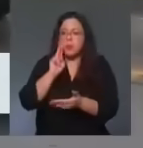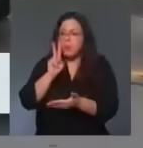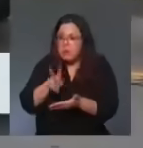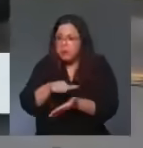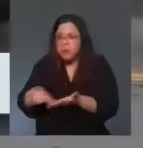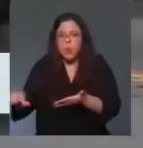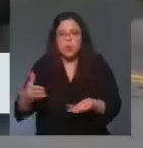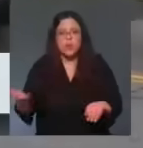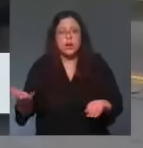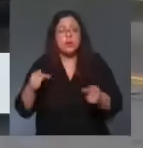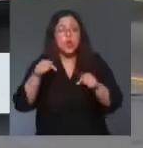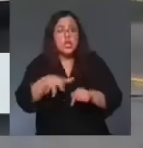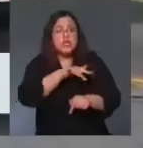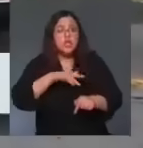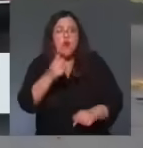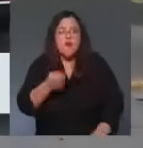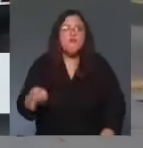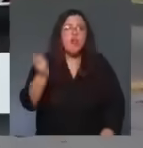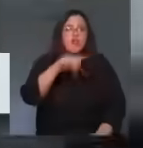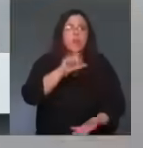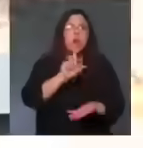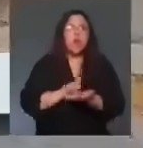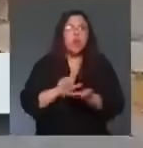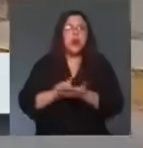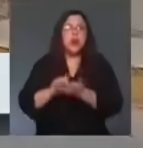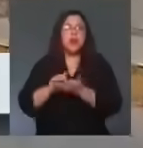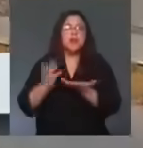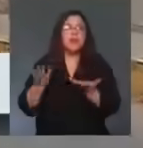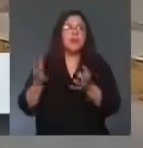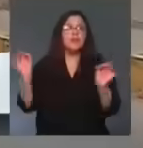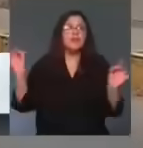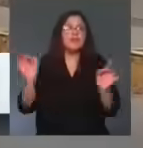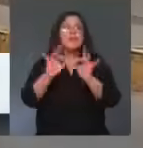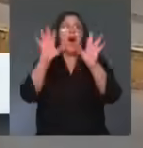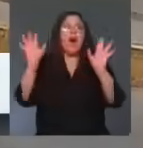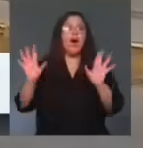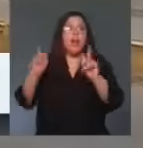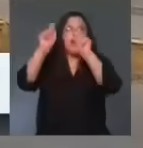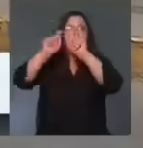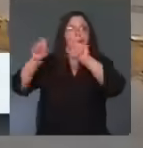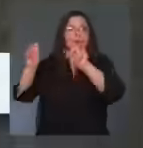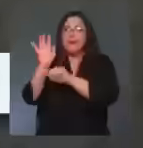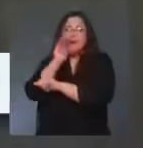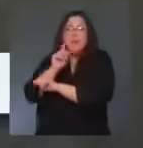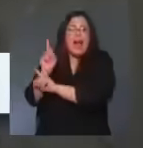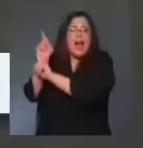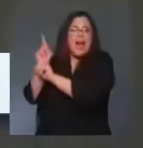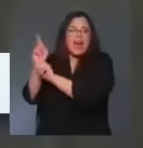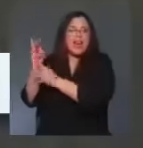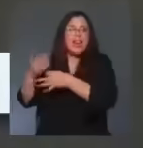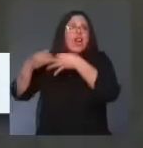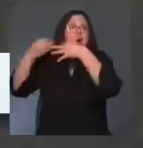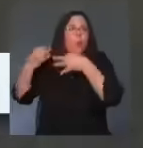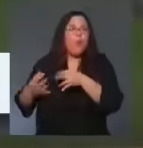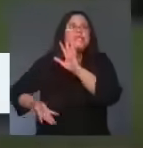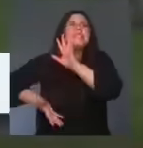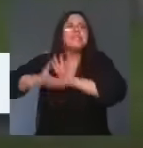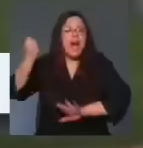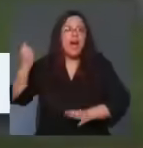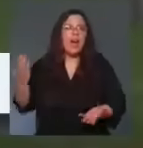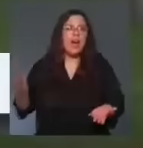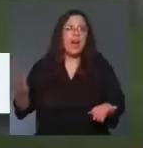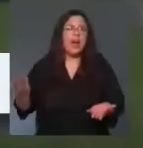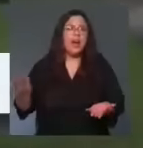esta situación, volvimos al lugar y magia. El cartel ya no estaba, justo lo habían sacado